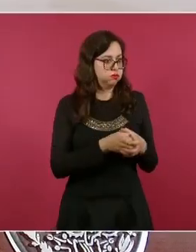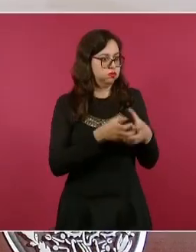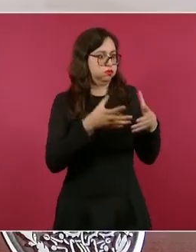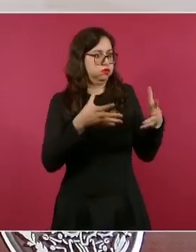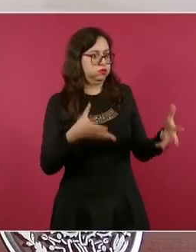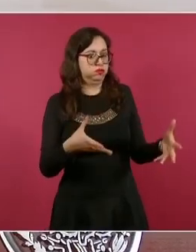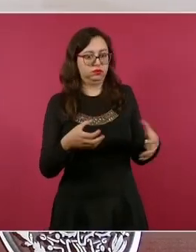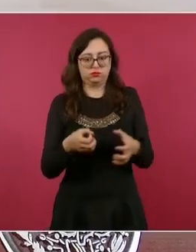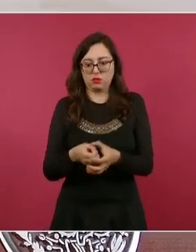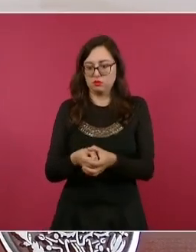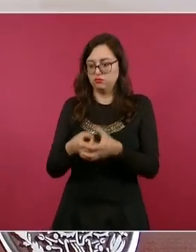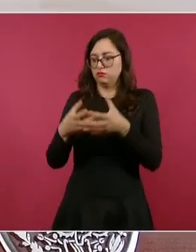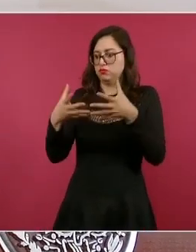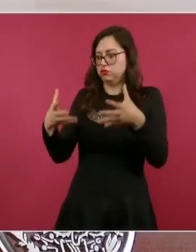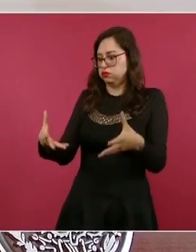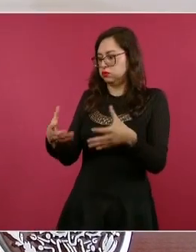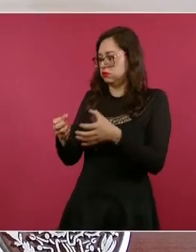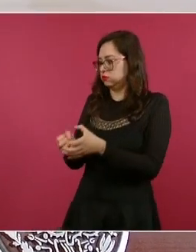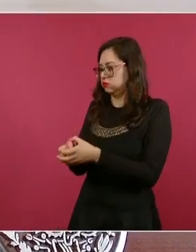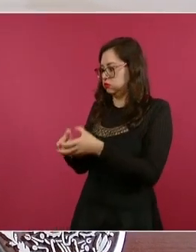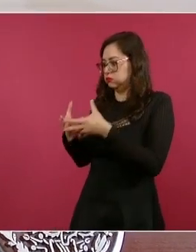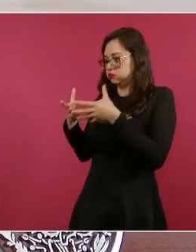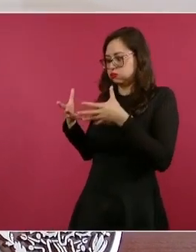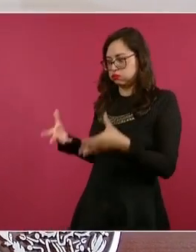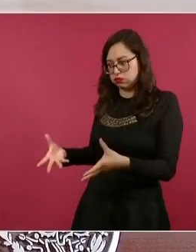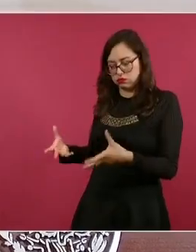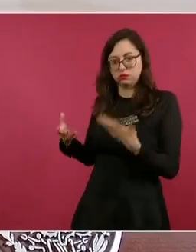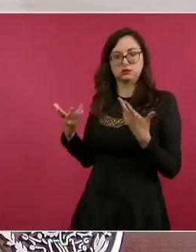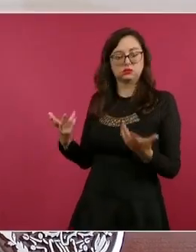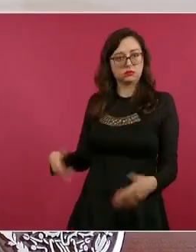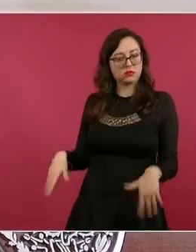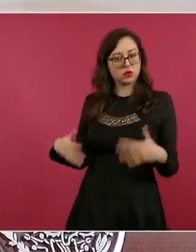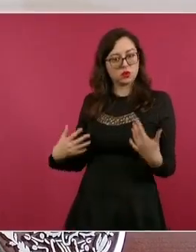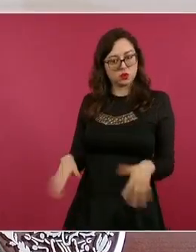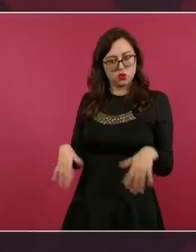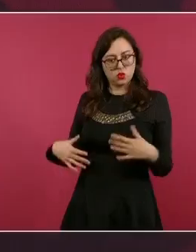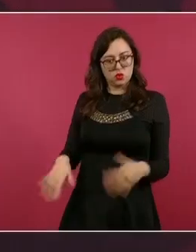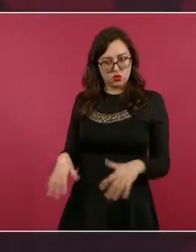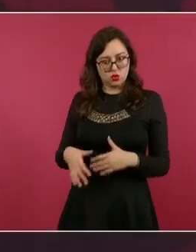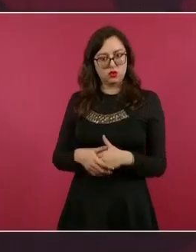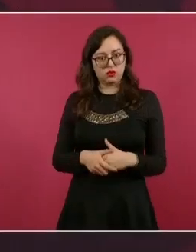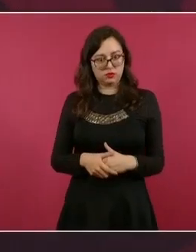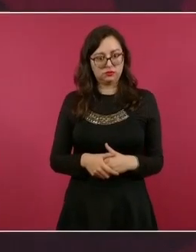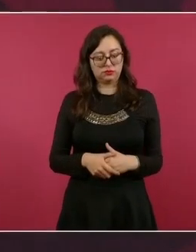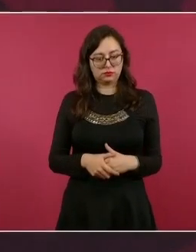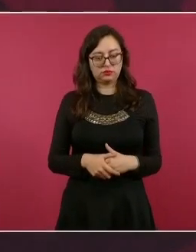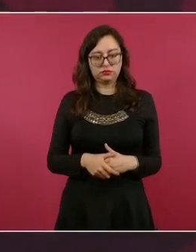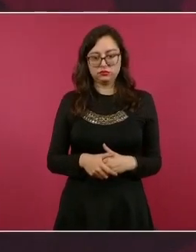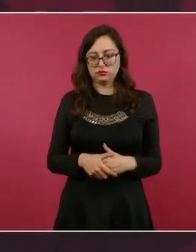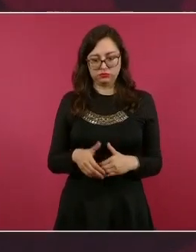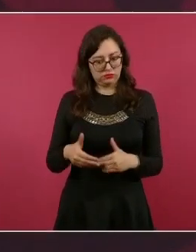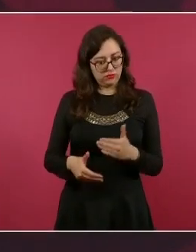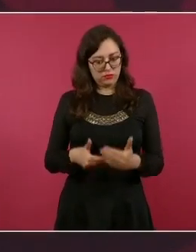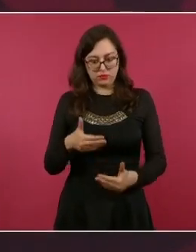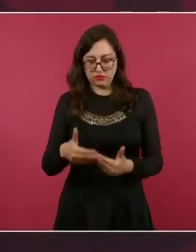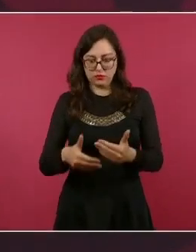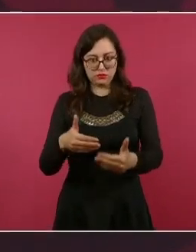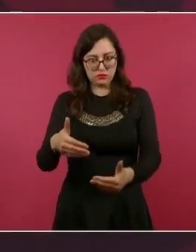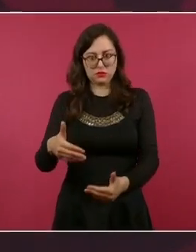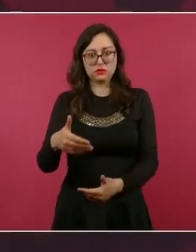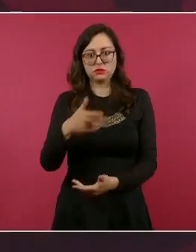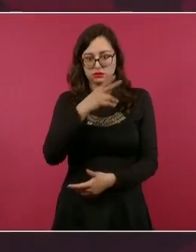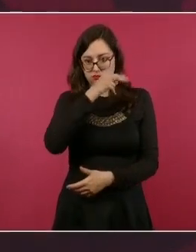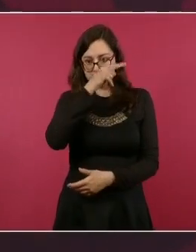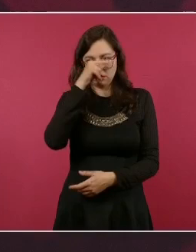el otro centro turístico en expansión, en desarrollo, va a